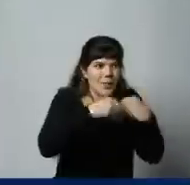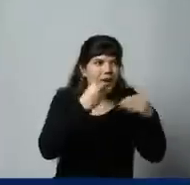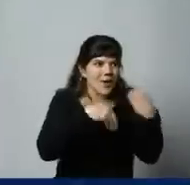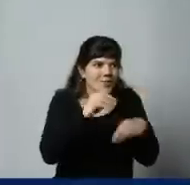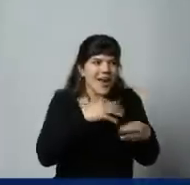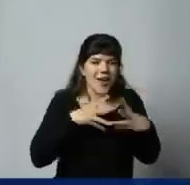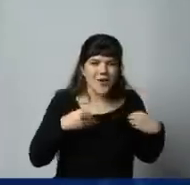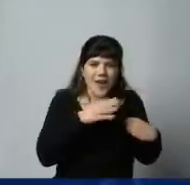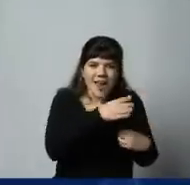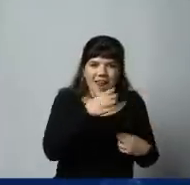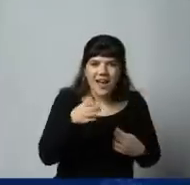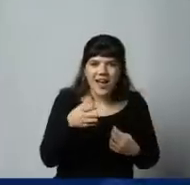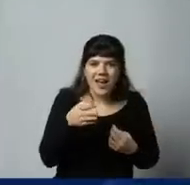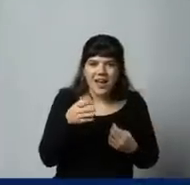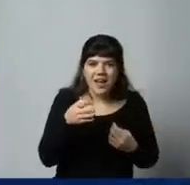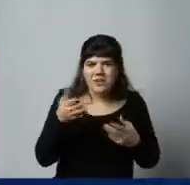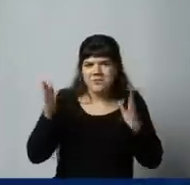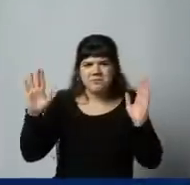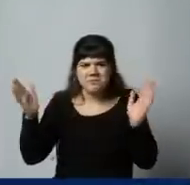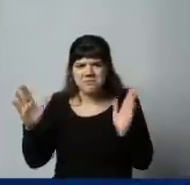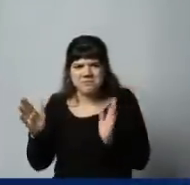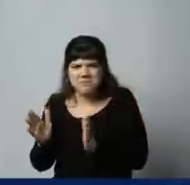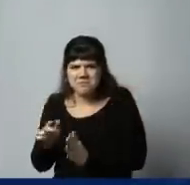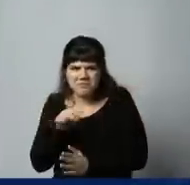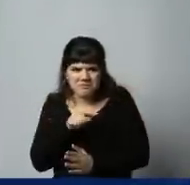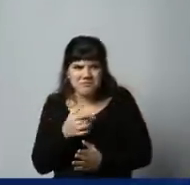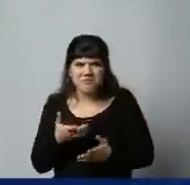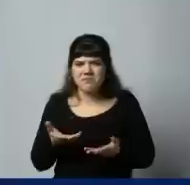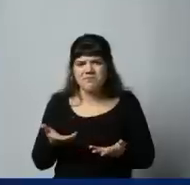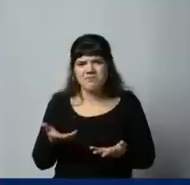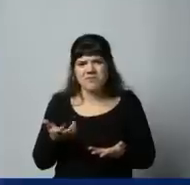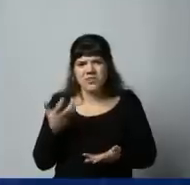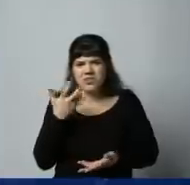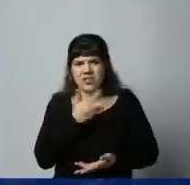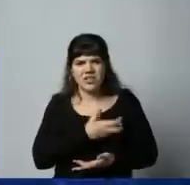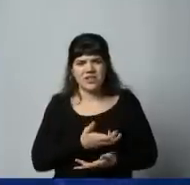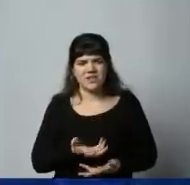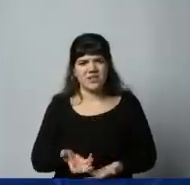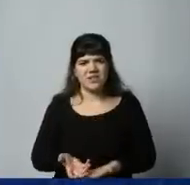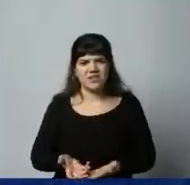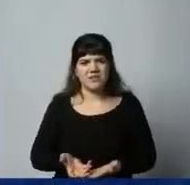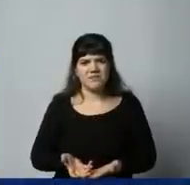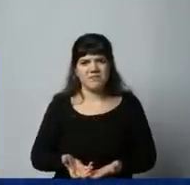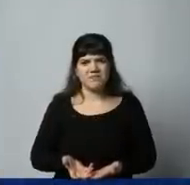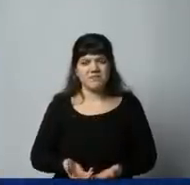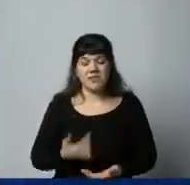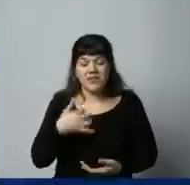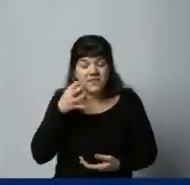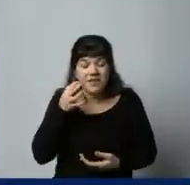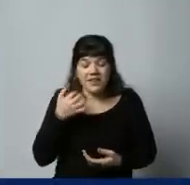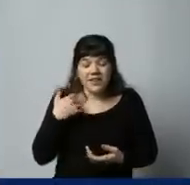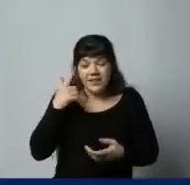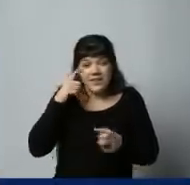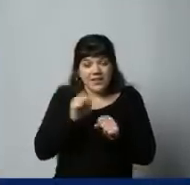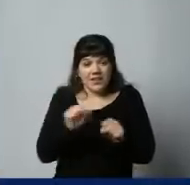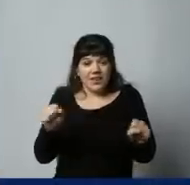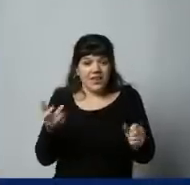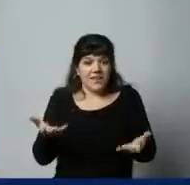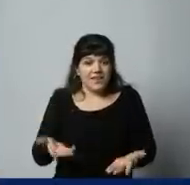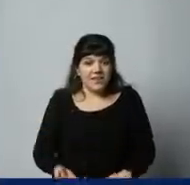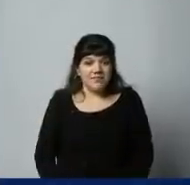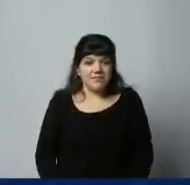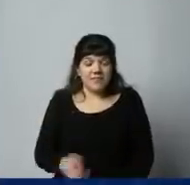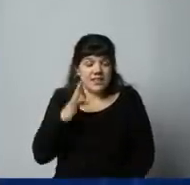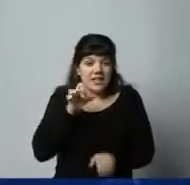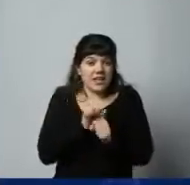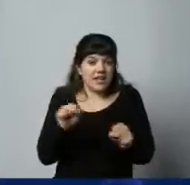comiendo en las escuelas a a ajustar ahí no ajustar ahí no no cualquiera justa ahí a